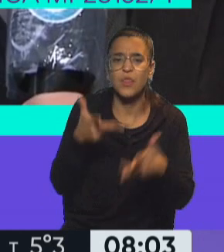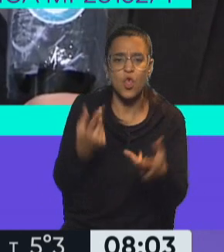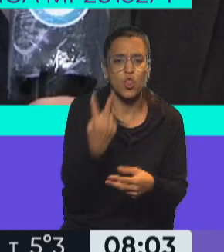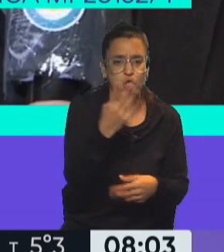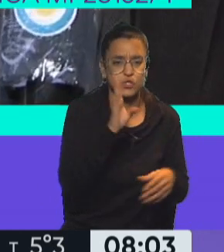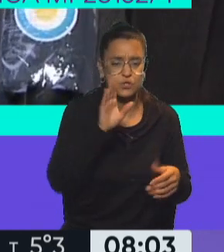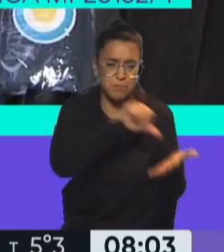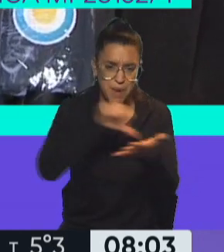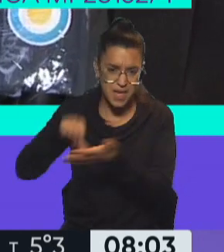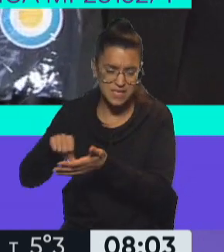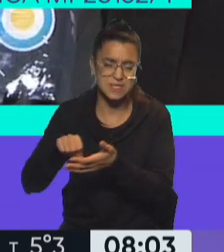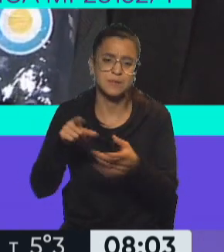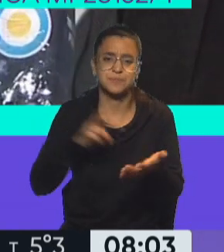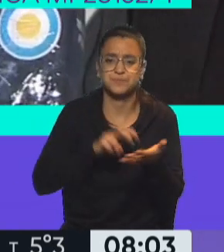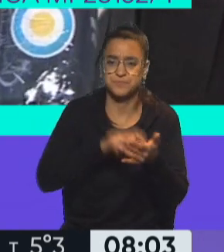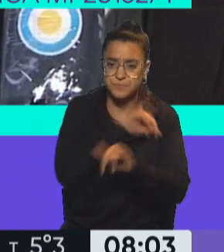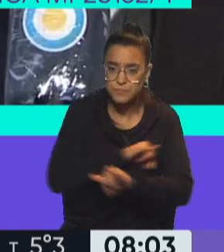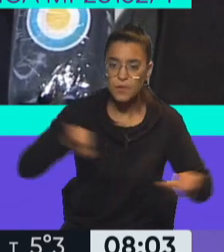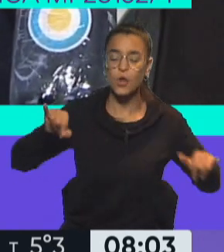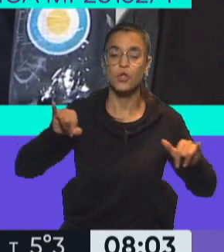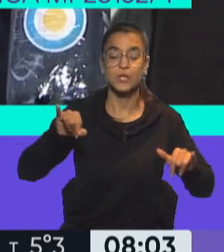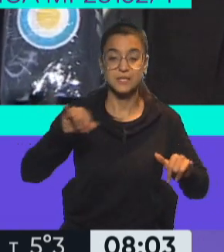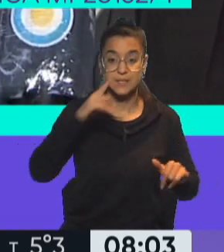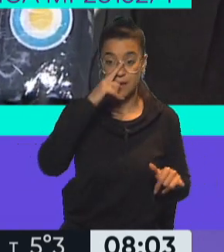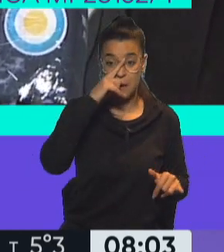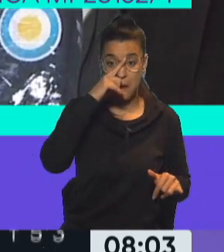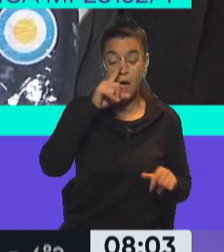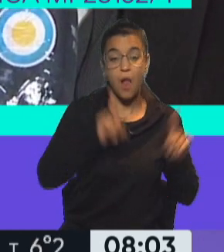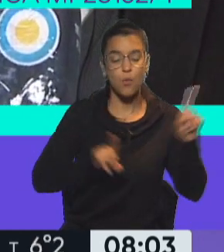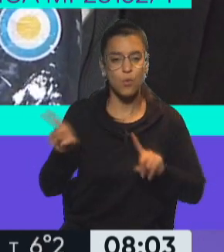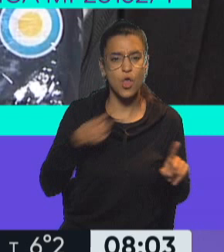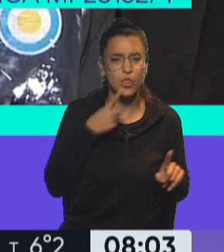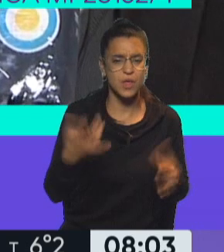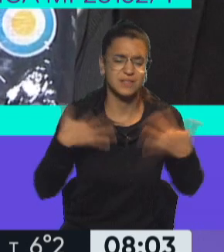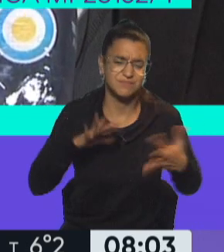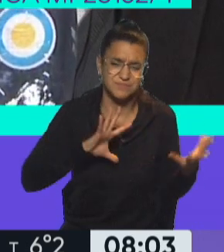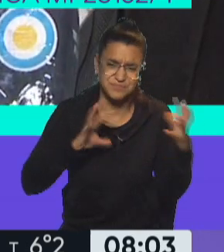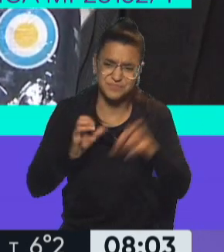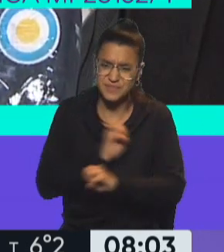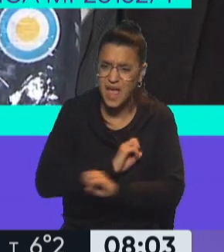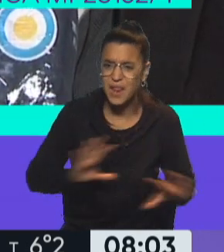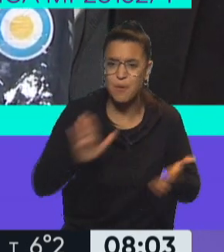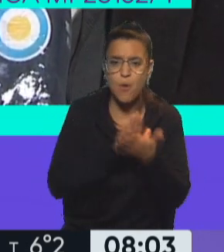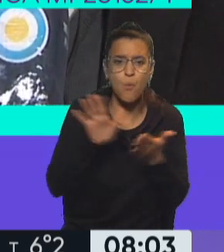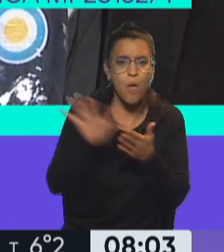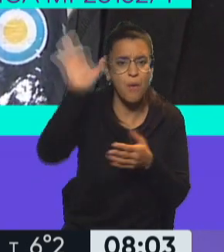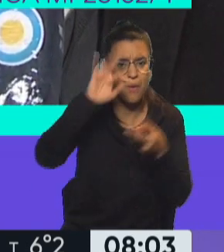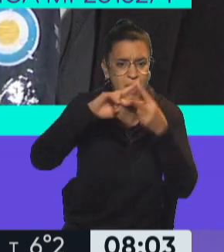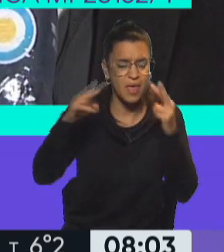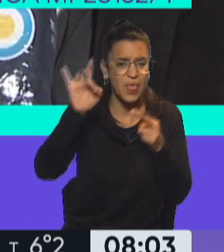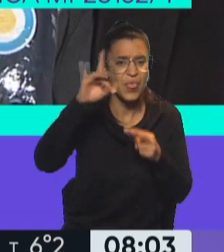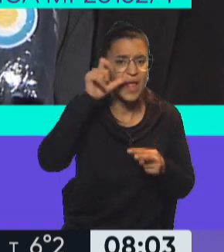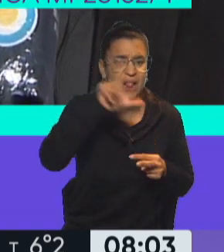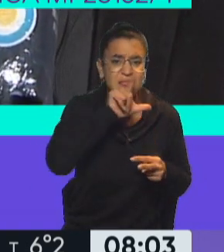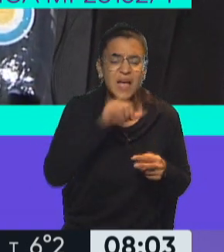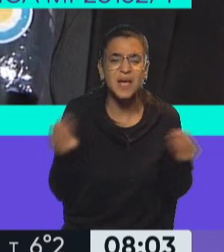países justamente donde la noticia llega por, en algunos casos, los estragos que está haciendo esta nueva variante Delta. ¿Qué está